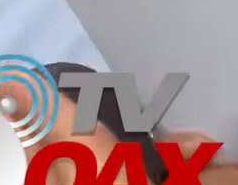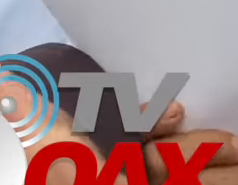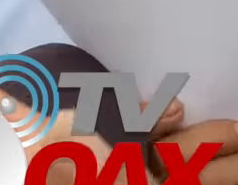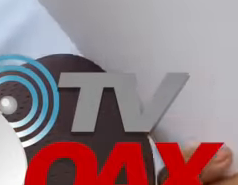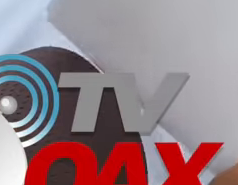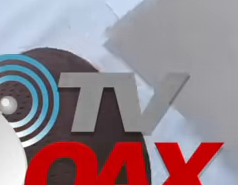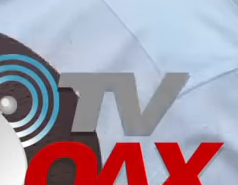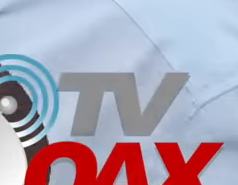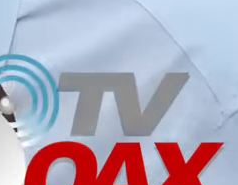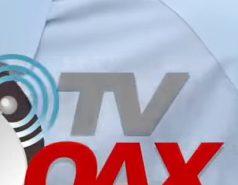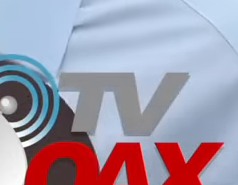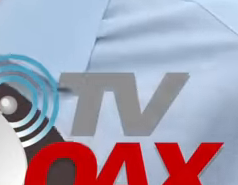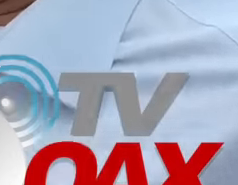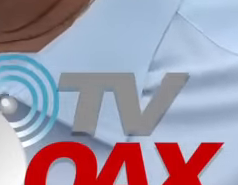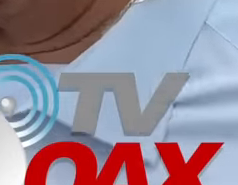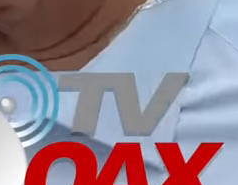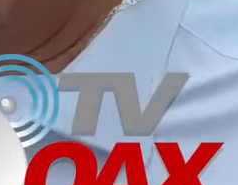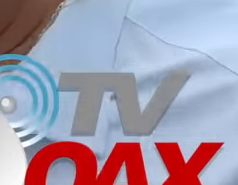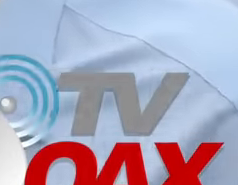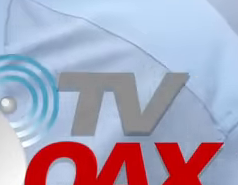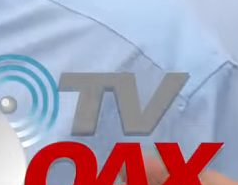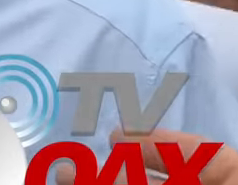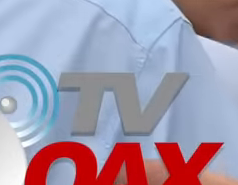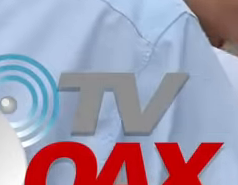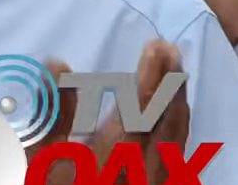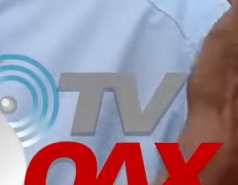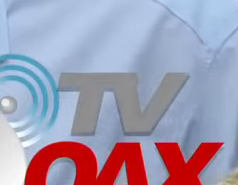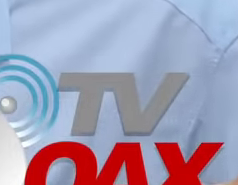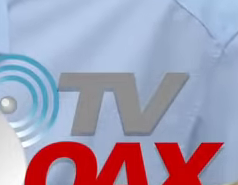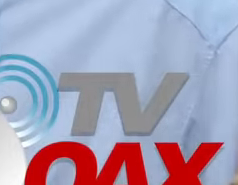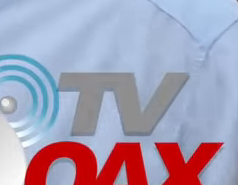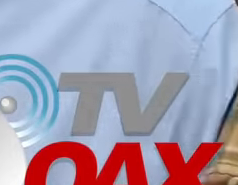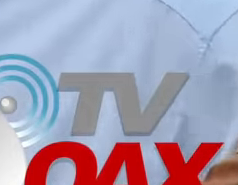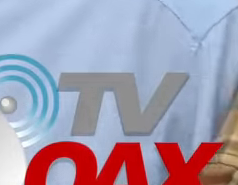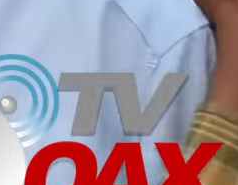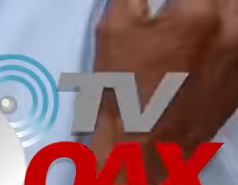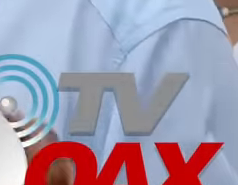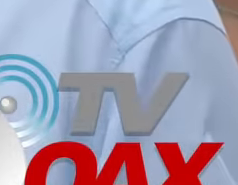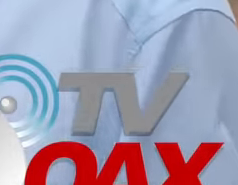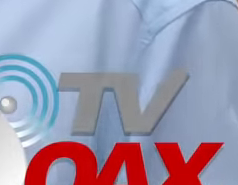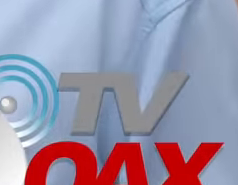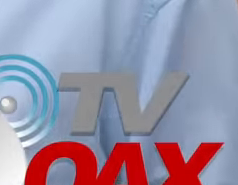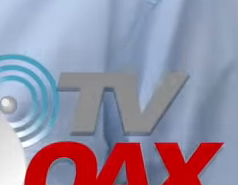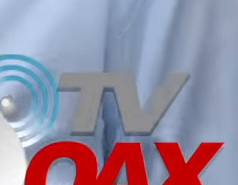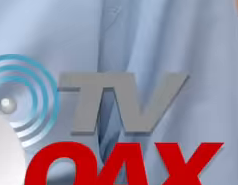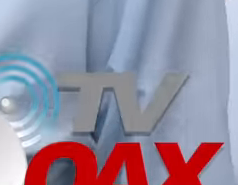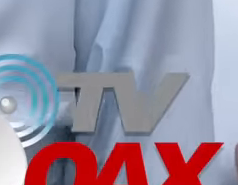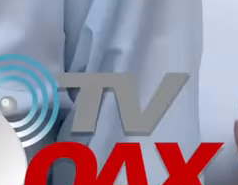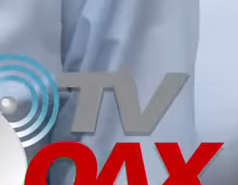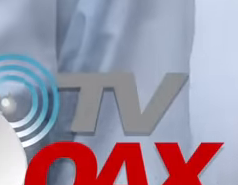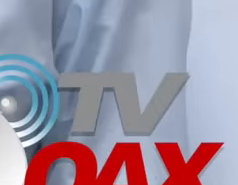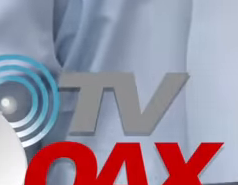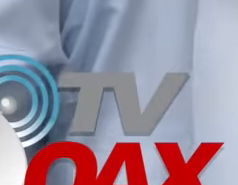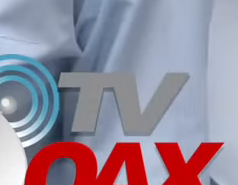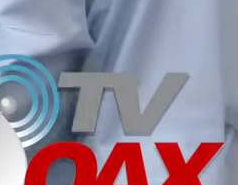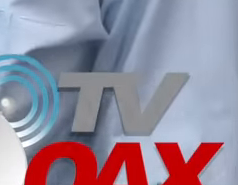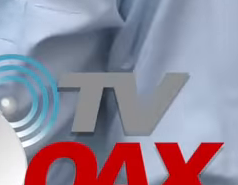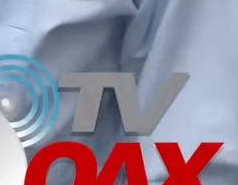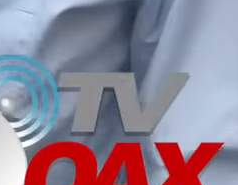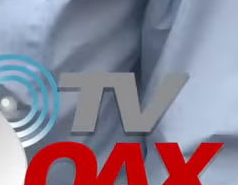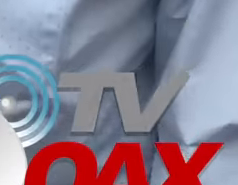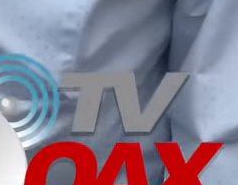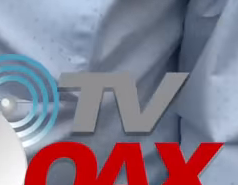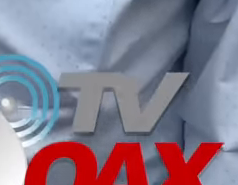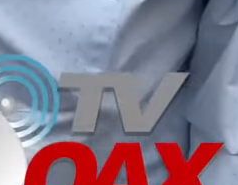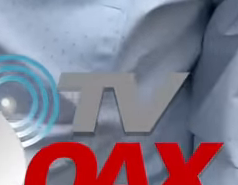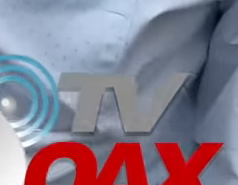Millones de mexicanos están sorprendidos con estas acciones que está realizando el presidente Andrés Manuel López Obrador. Él